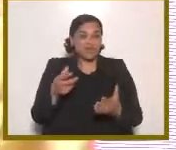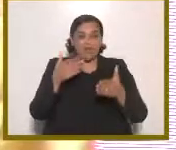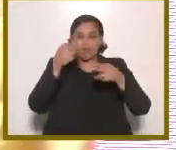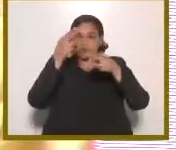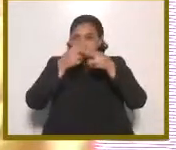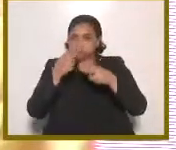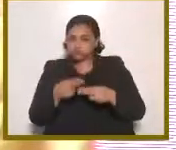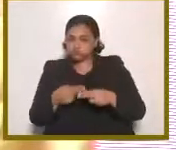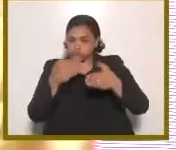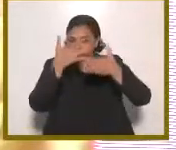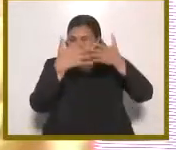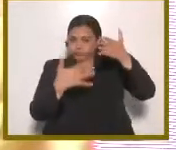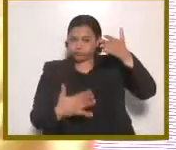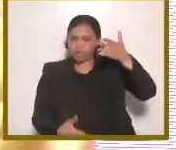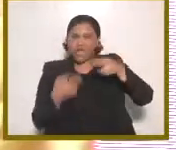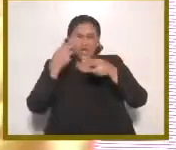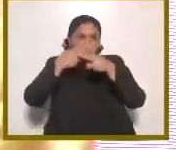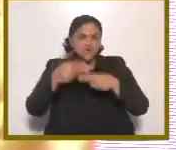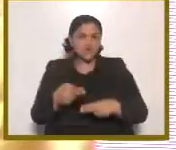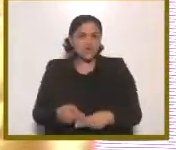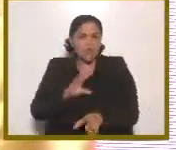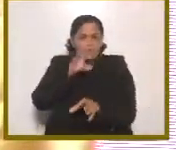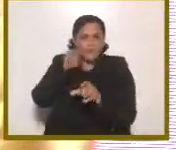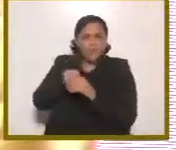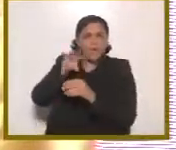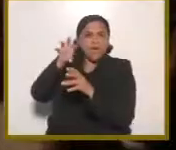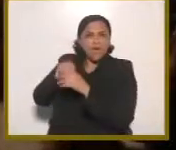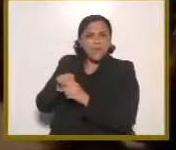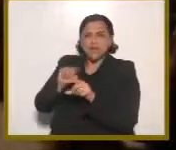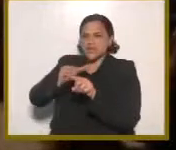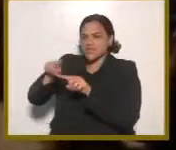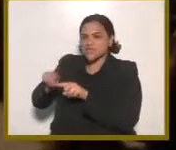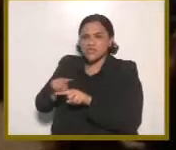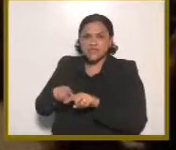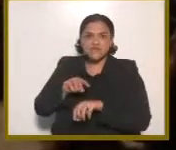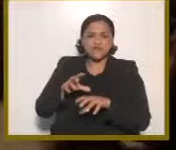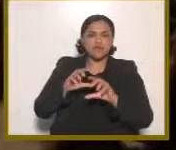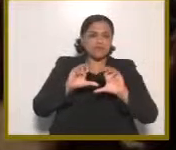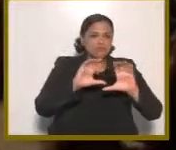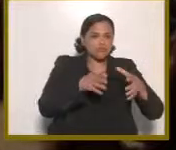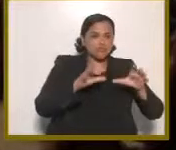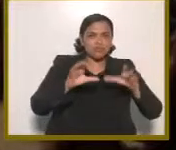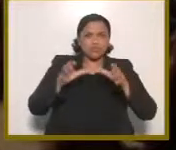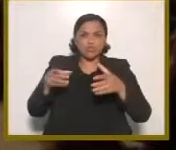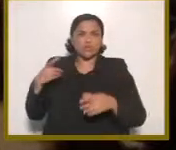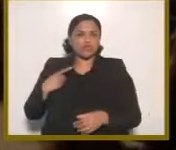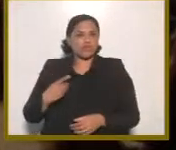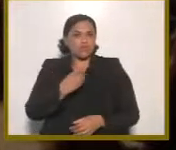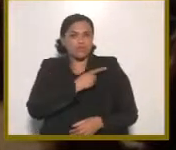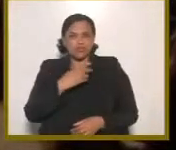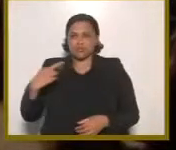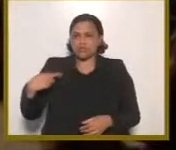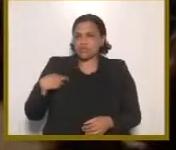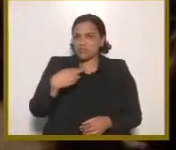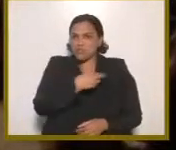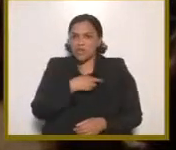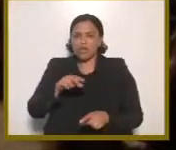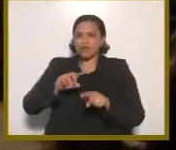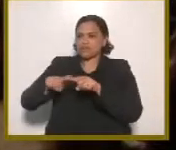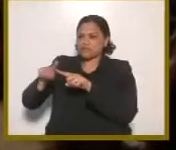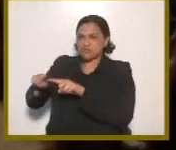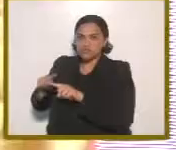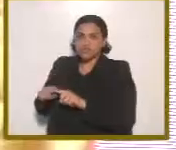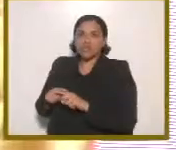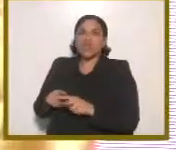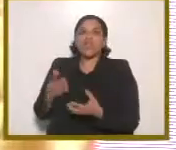las organizaciones políticas en las circunscripciones plurinominales, diputaciones, regidurías y vocalías,